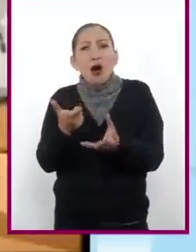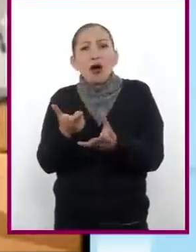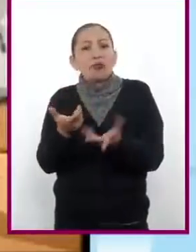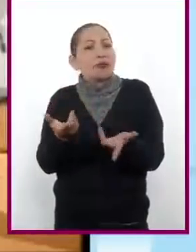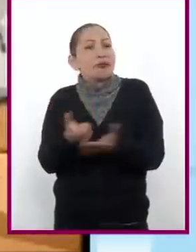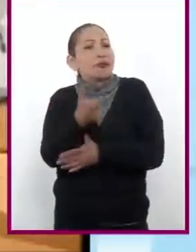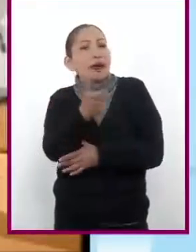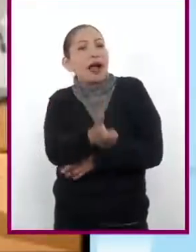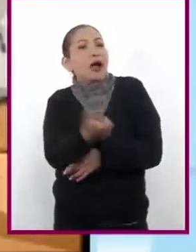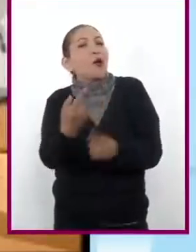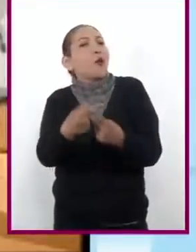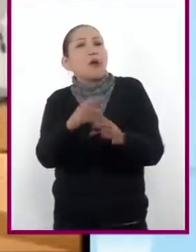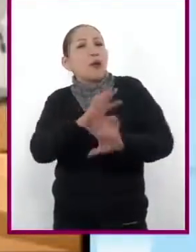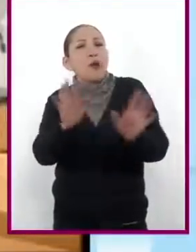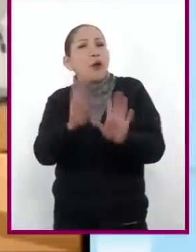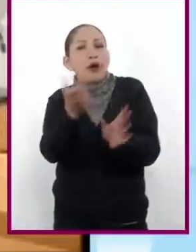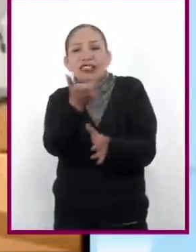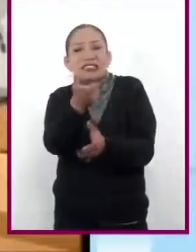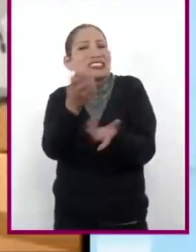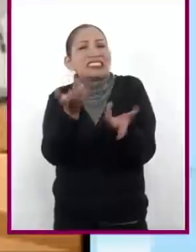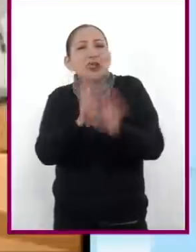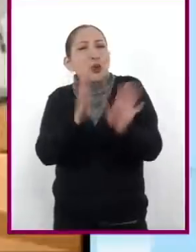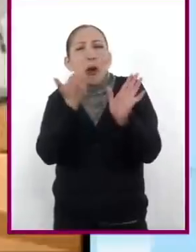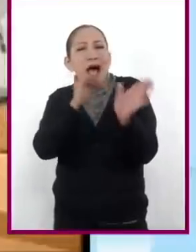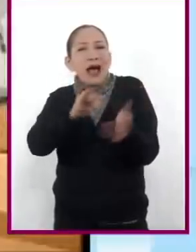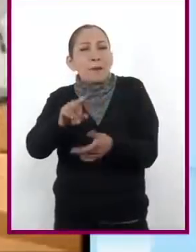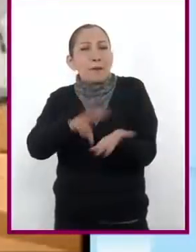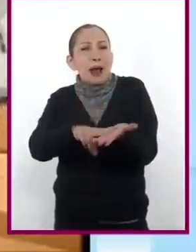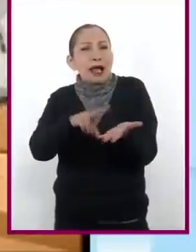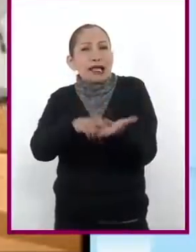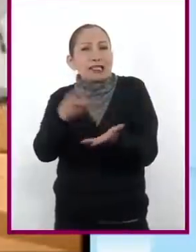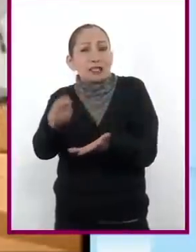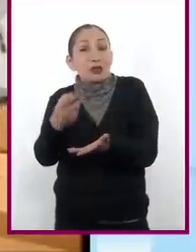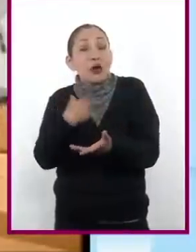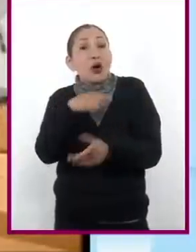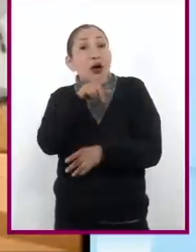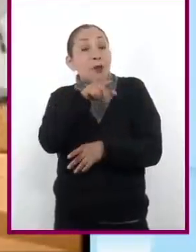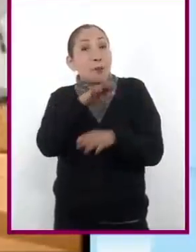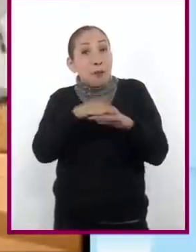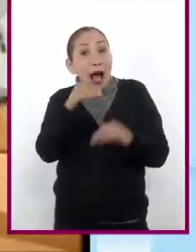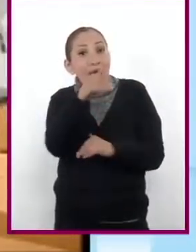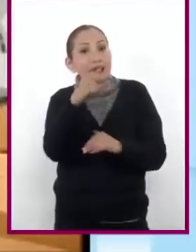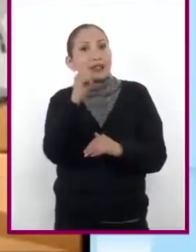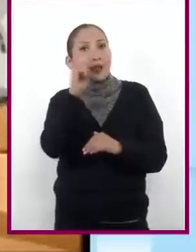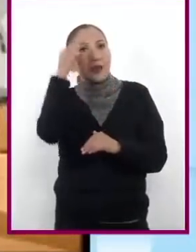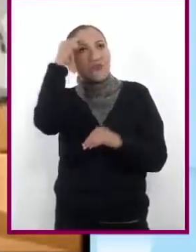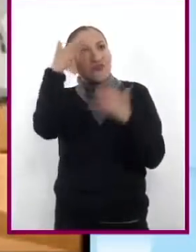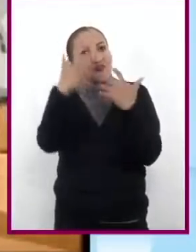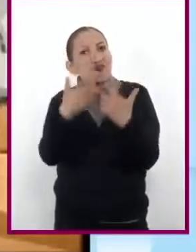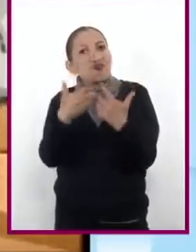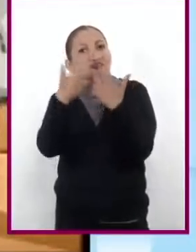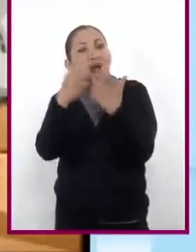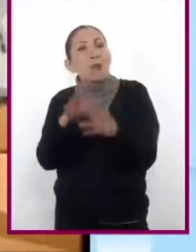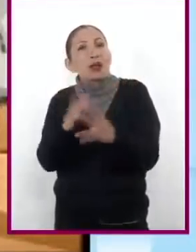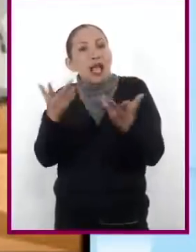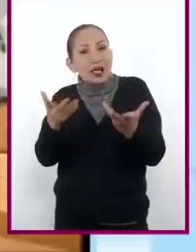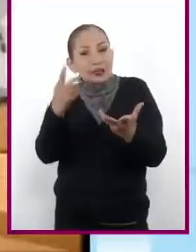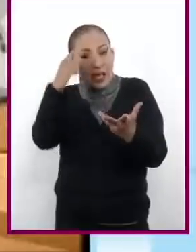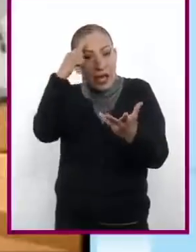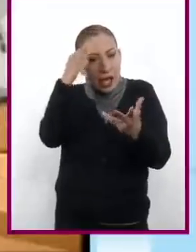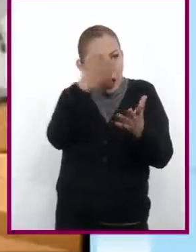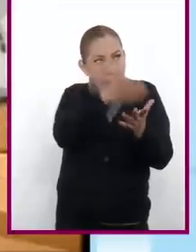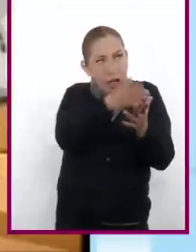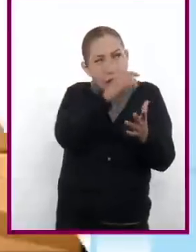usted tanto más cuanto. No se puede valorar en ese sentido. Pero además le da mayor agilidad mental, porque lo hace moverse